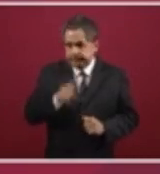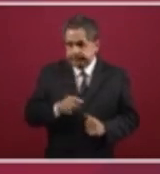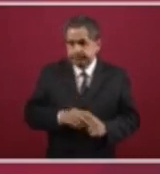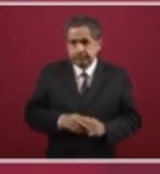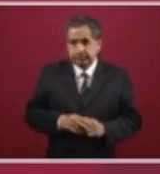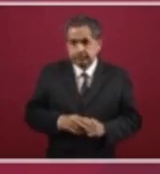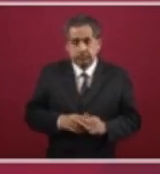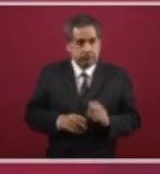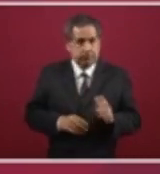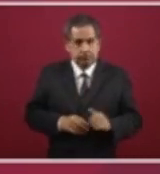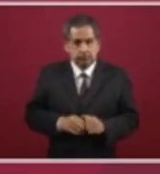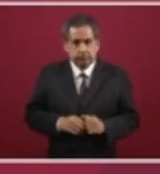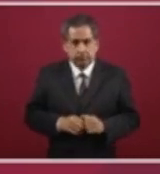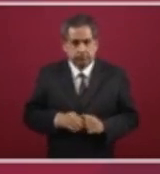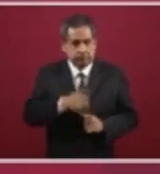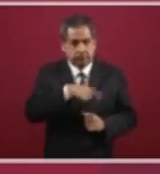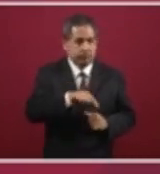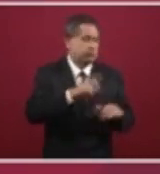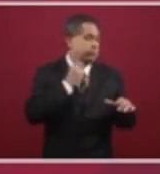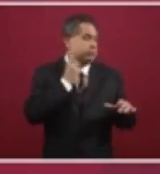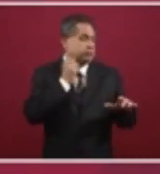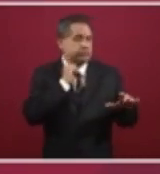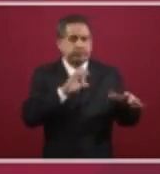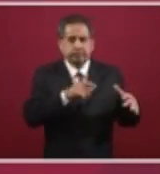no están los legisladores